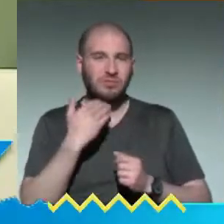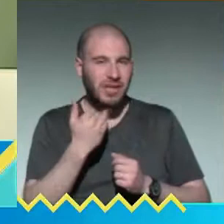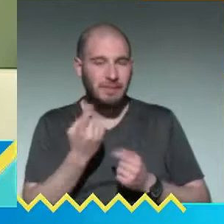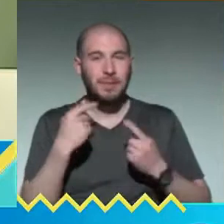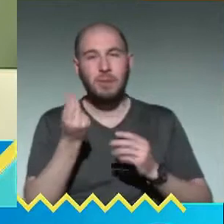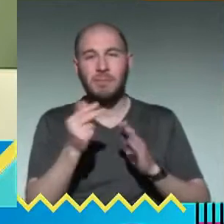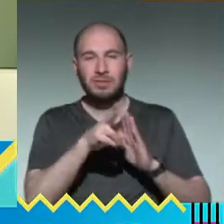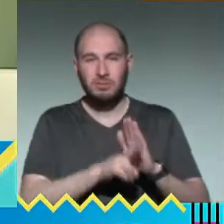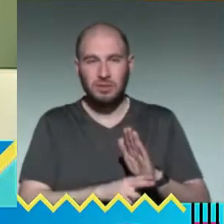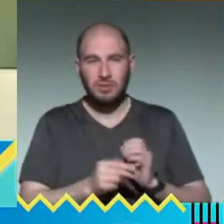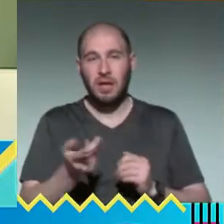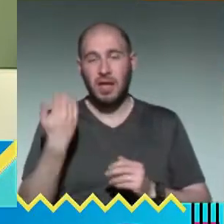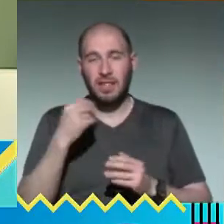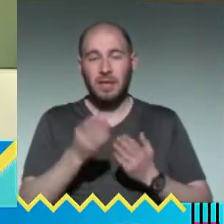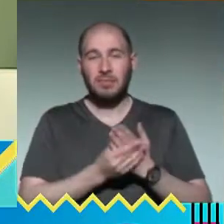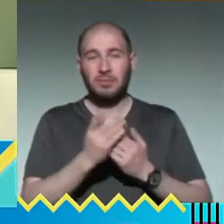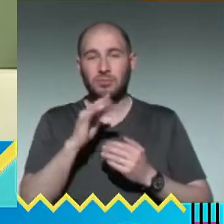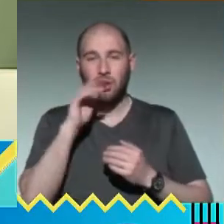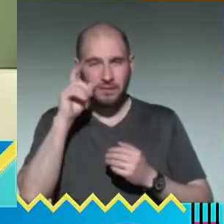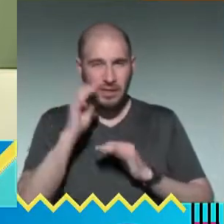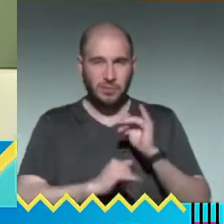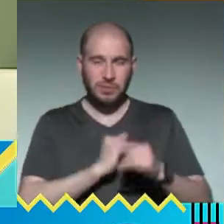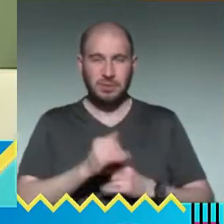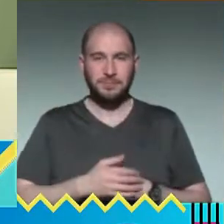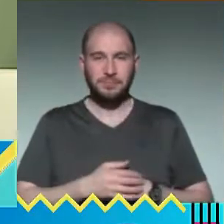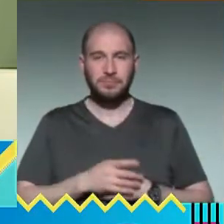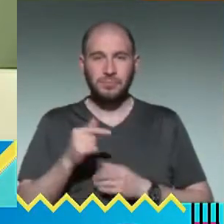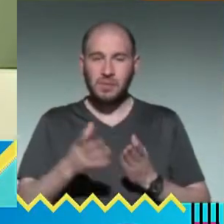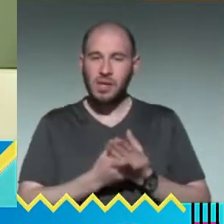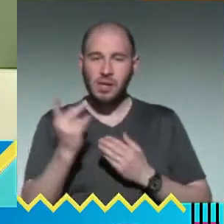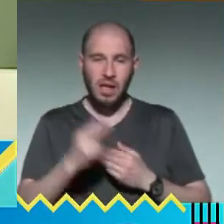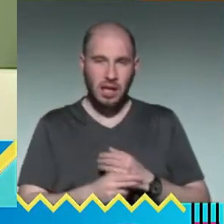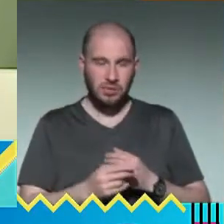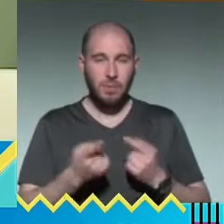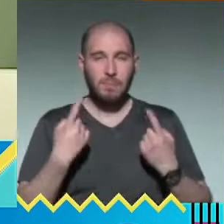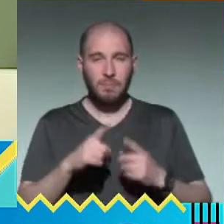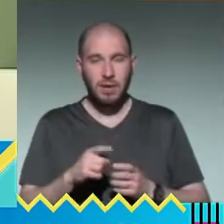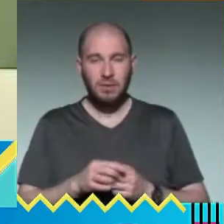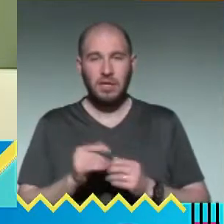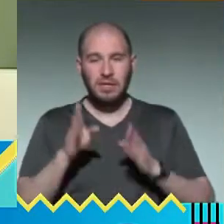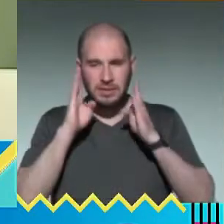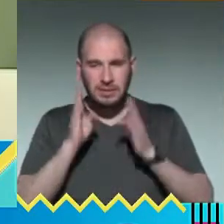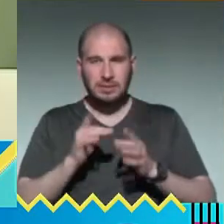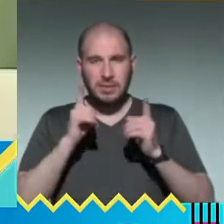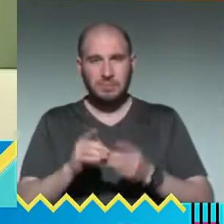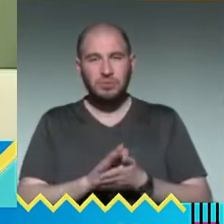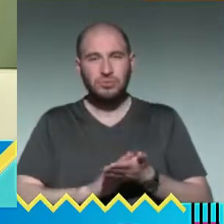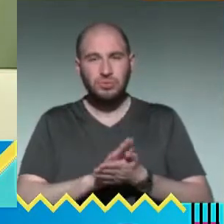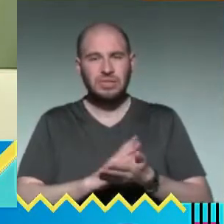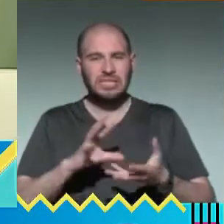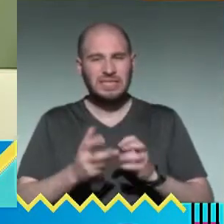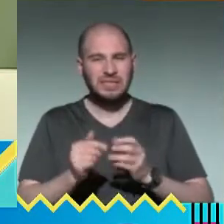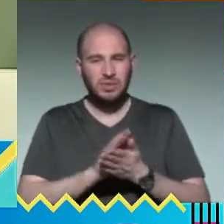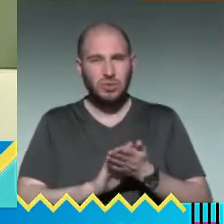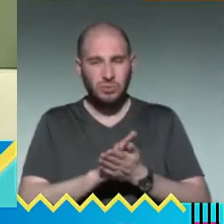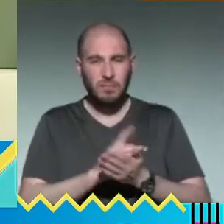un presupuesto que, como decía el ministro Duhovne, austero, pero está enfocado también en tratar de apalear la crisis para